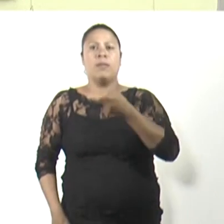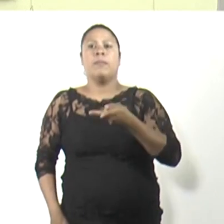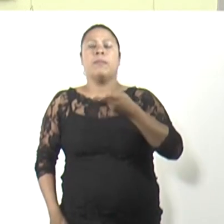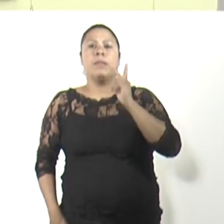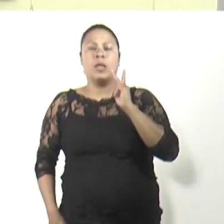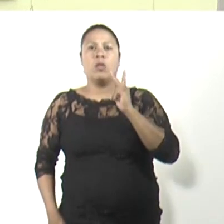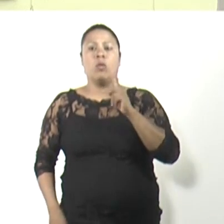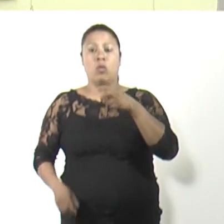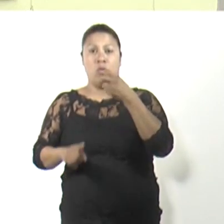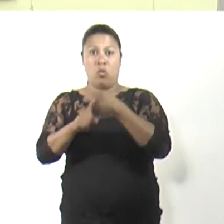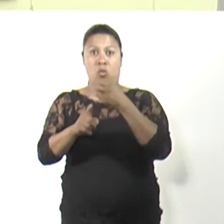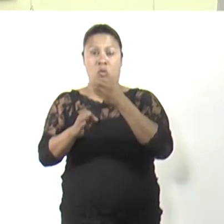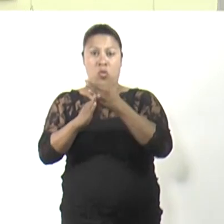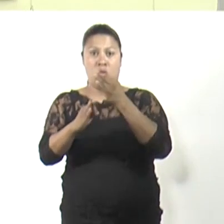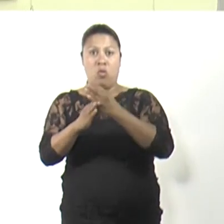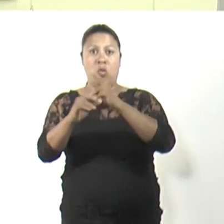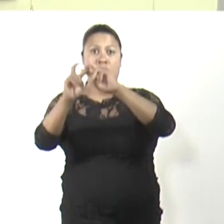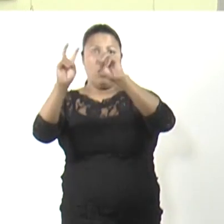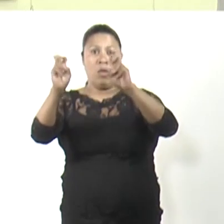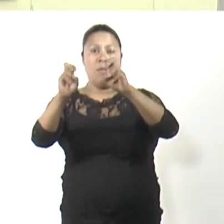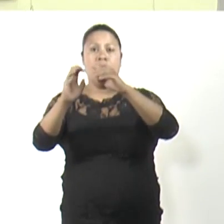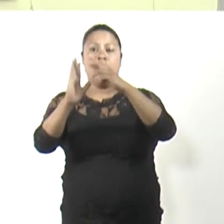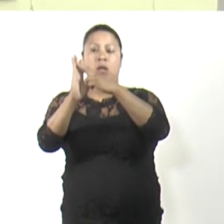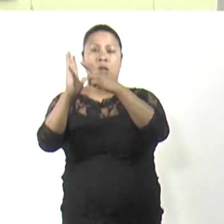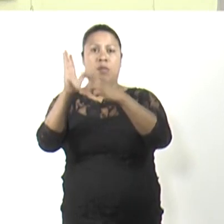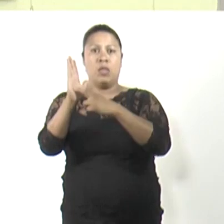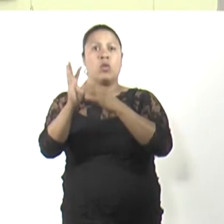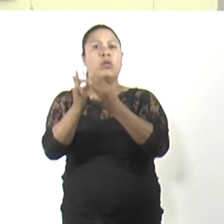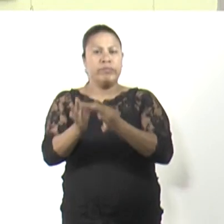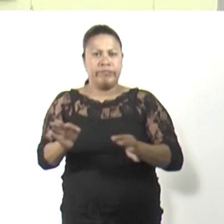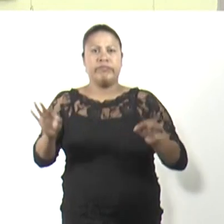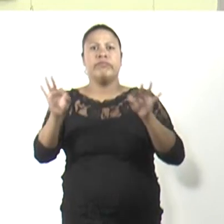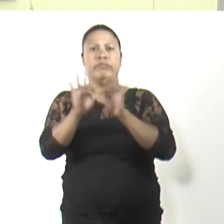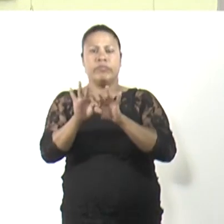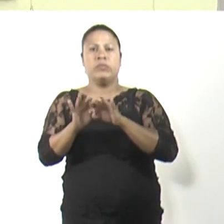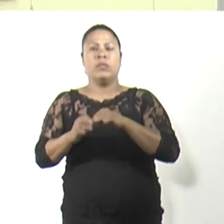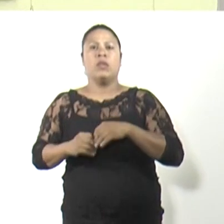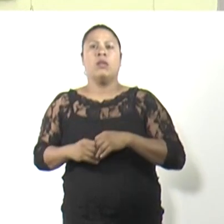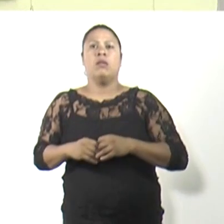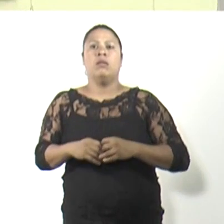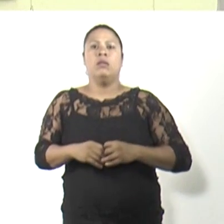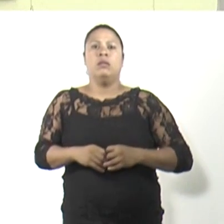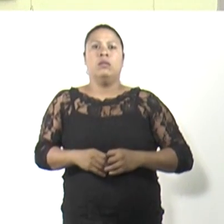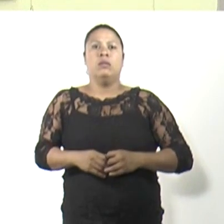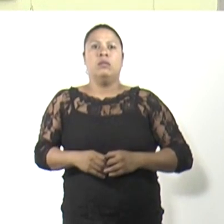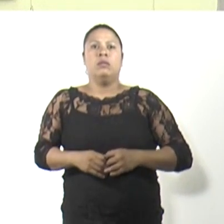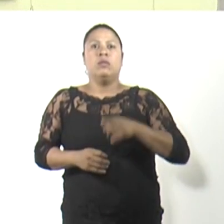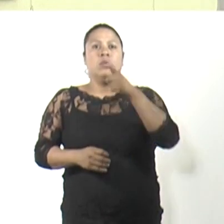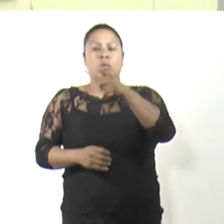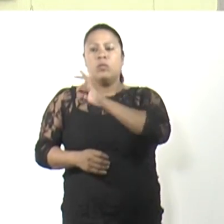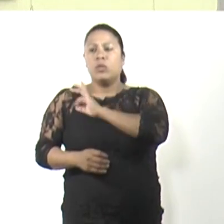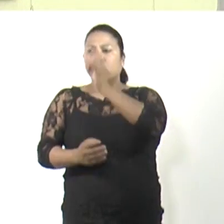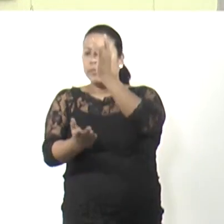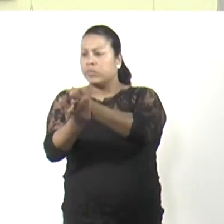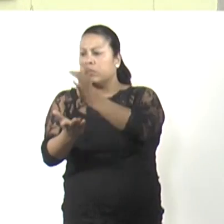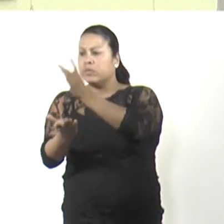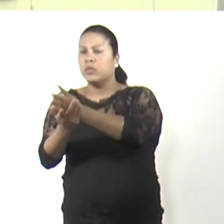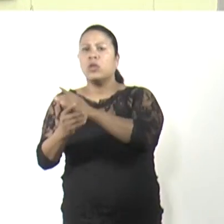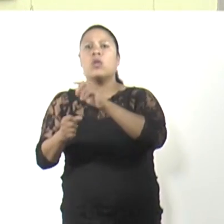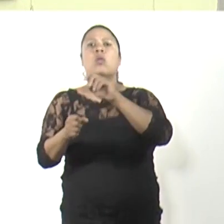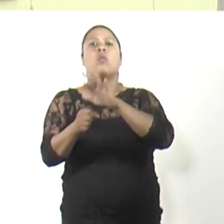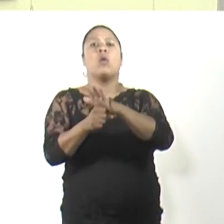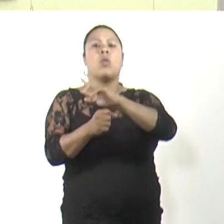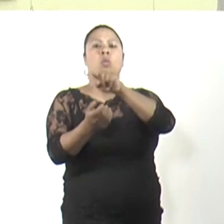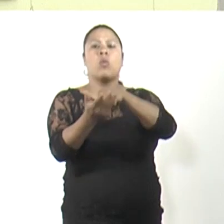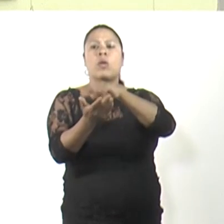el tema concreto del reglamento es importante, desde luego, identificar en qué campos, en